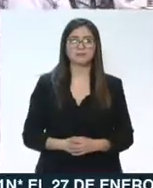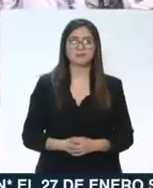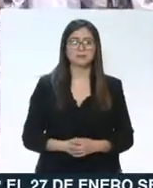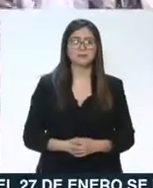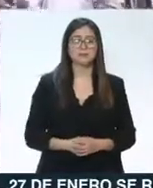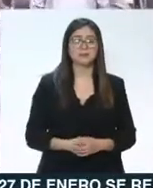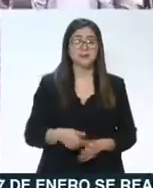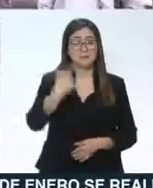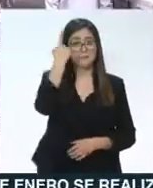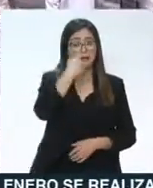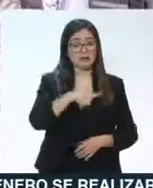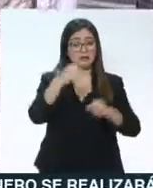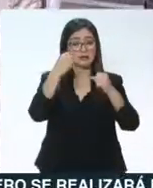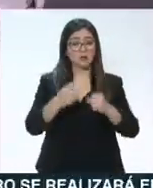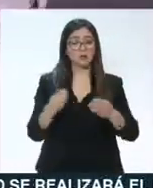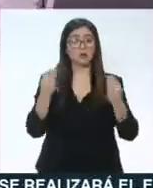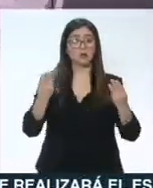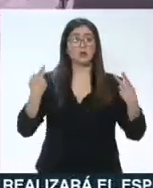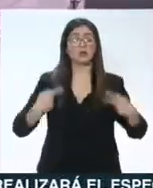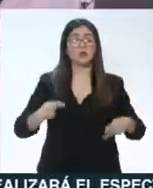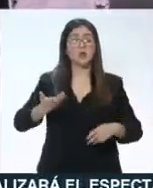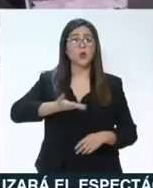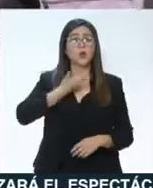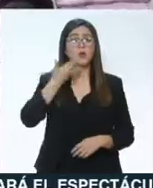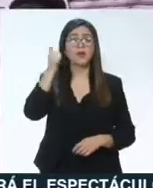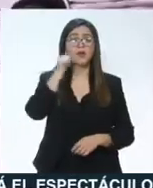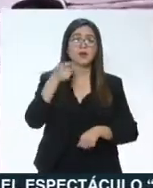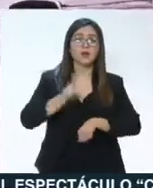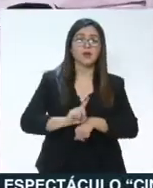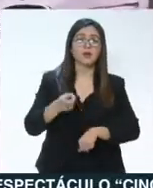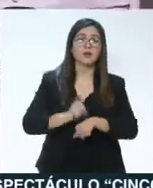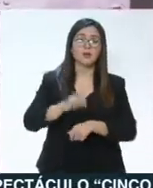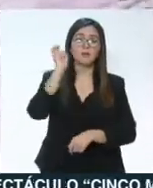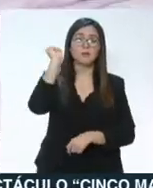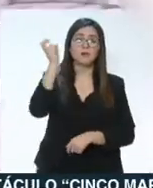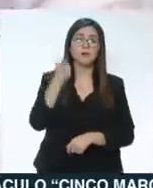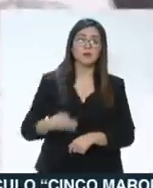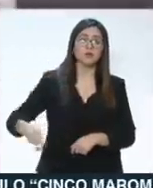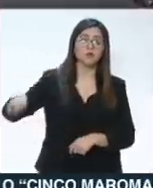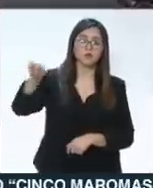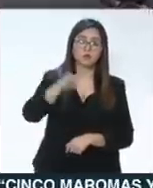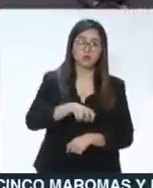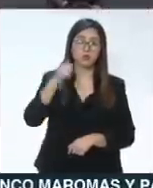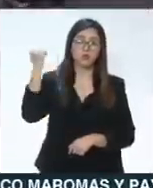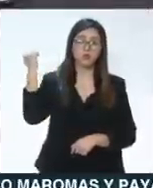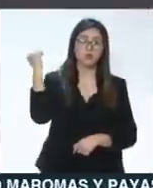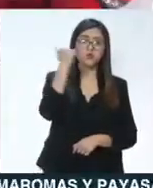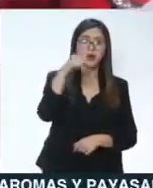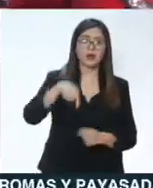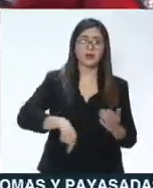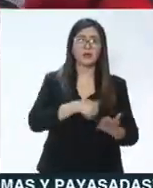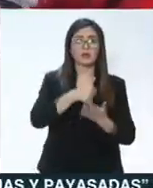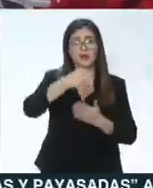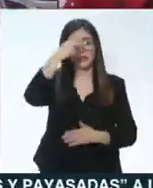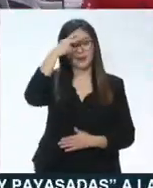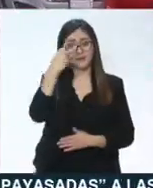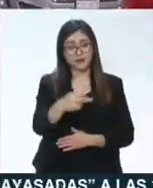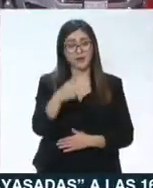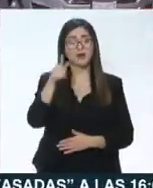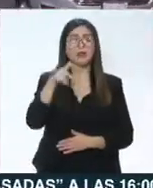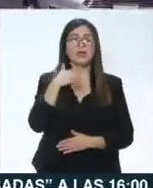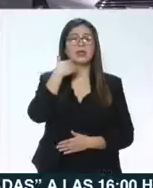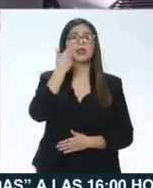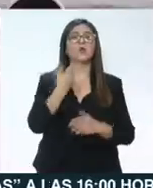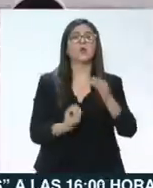Garantizar la seguridad de millones de pasajeros que diariamente usan el transporte público concesionado en la capital del país es el objetivo que se busca